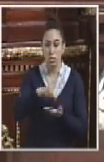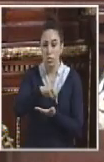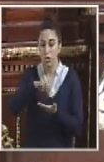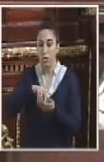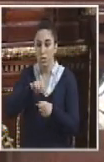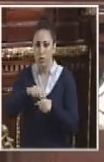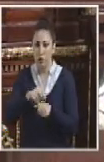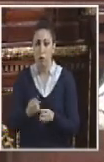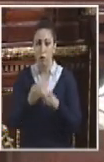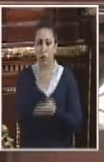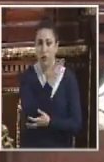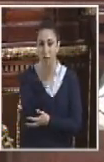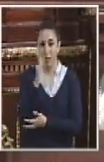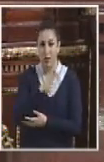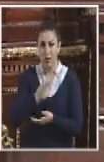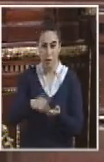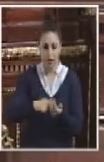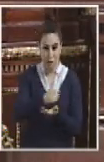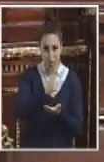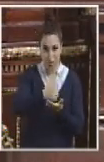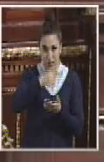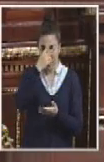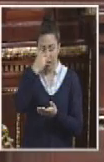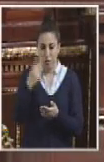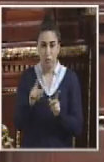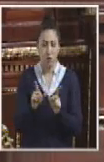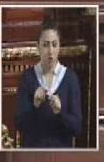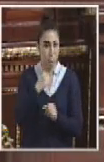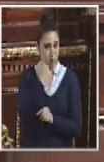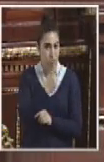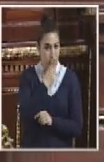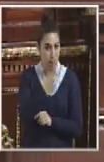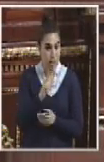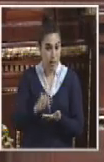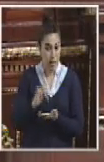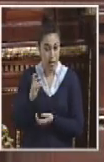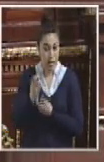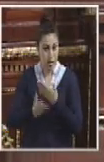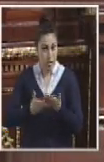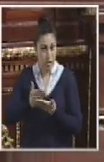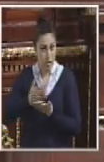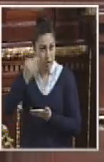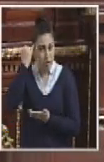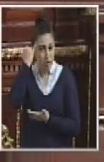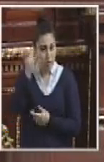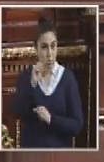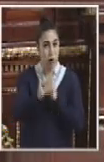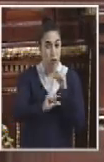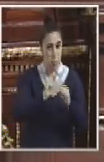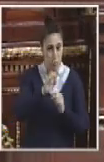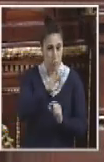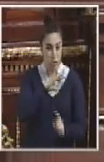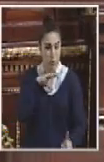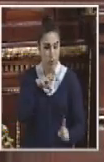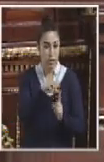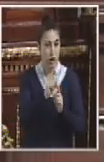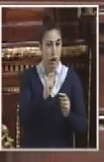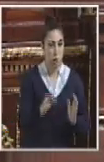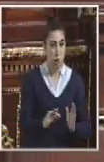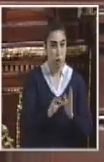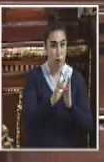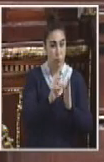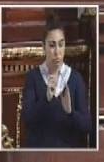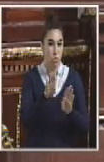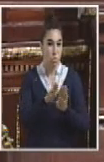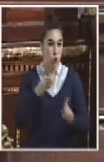elementos arbóreos en la capital. No me queda más que expresar que con esta iniciativa nos acercamos a la realización de acciones